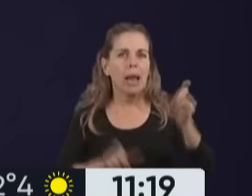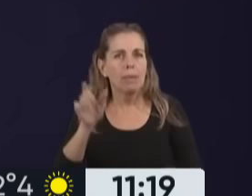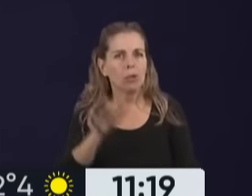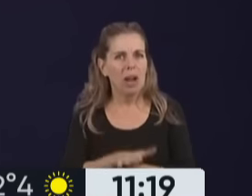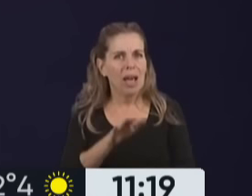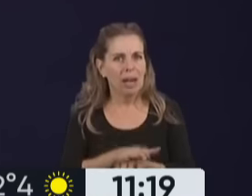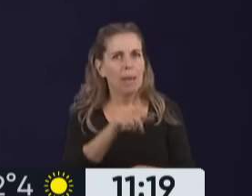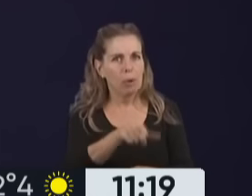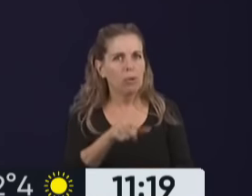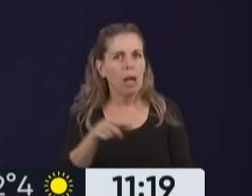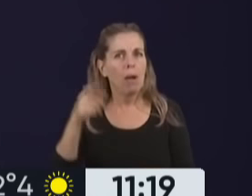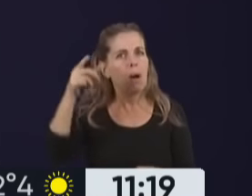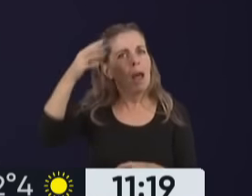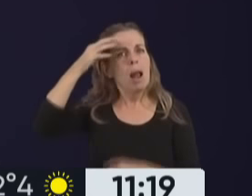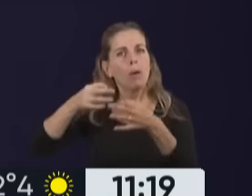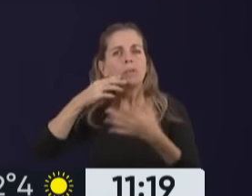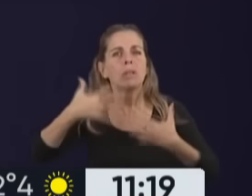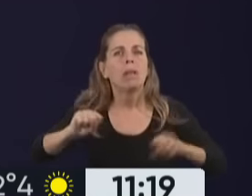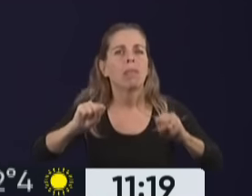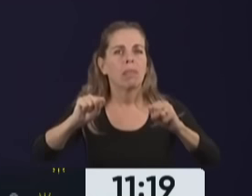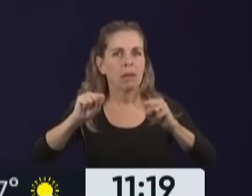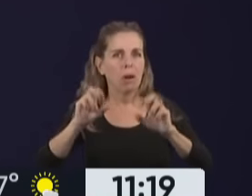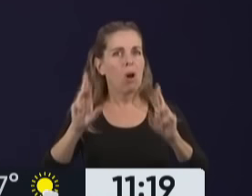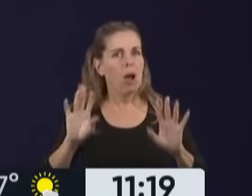los que hayan jugado con la comida de la gente